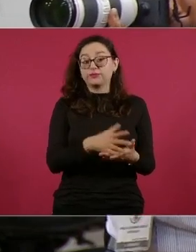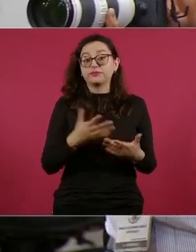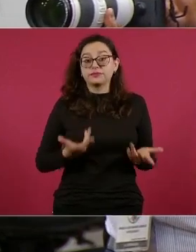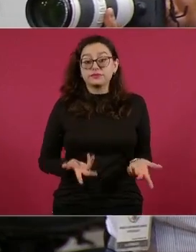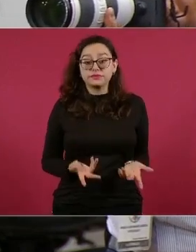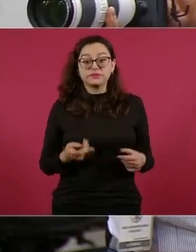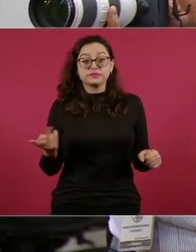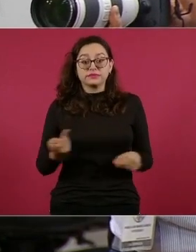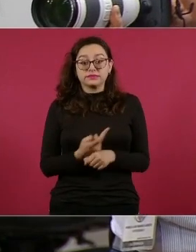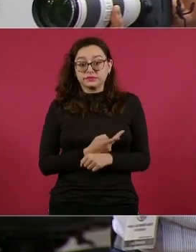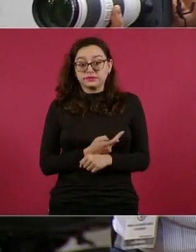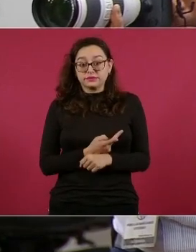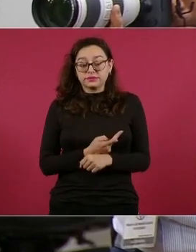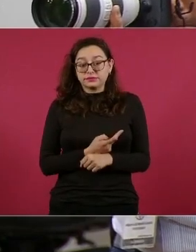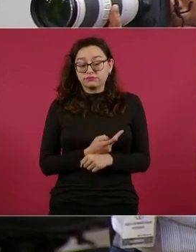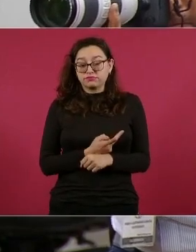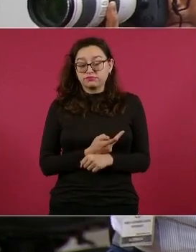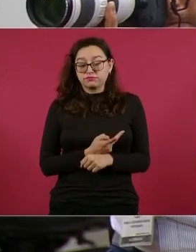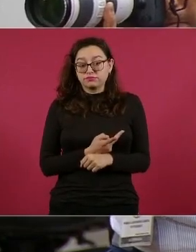curiosidad por saber qué pueda declarar